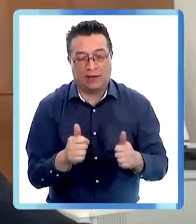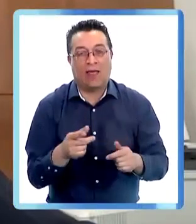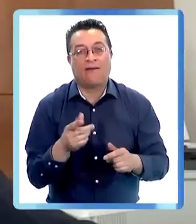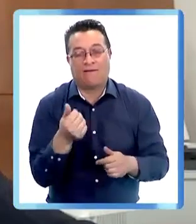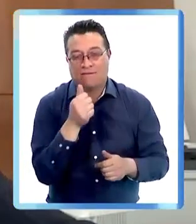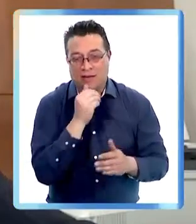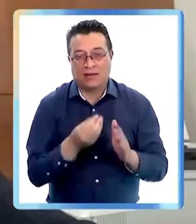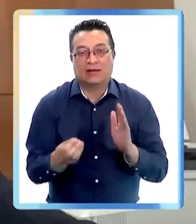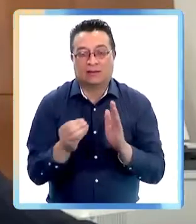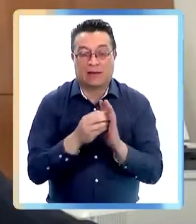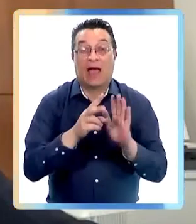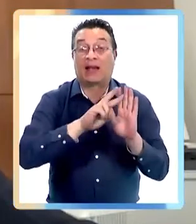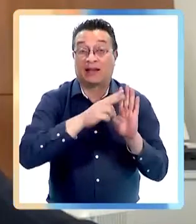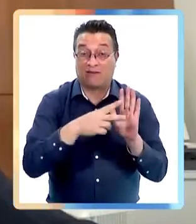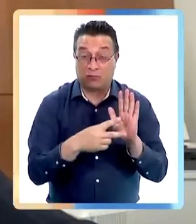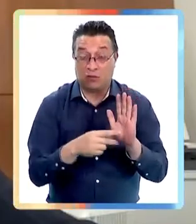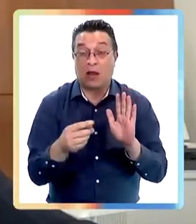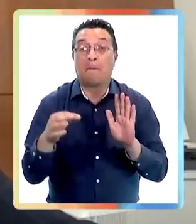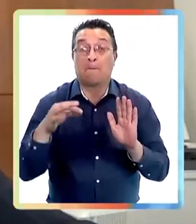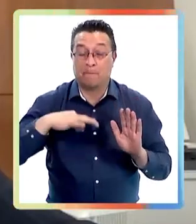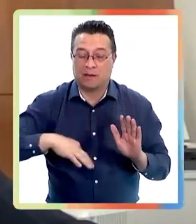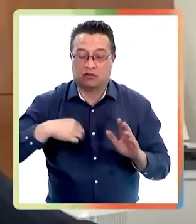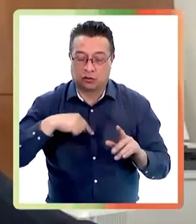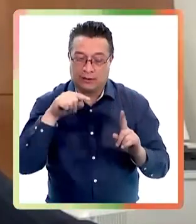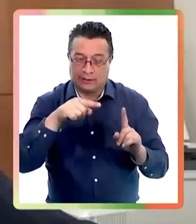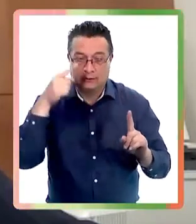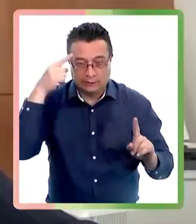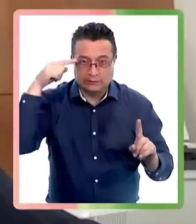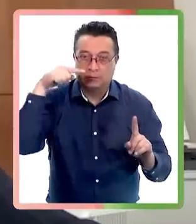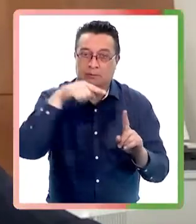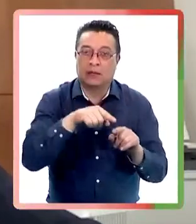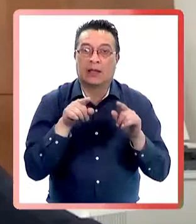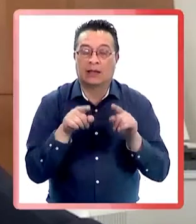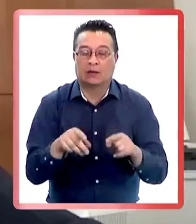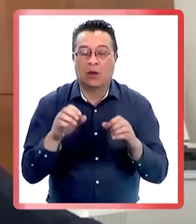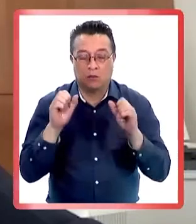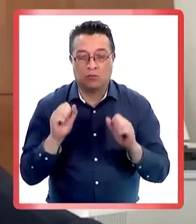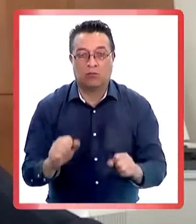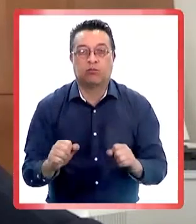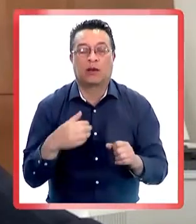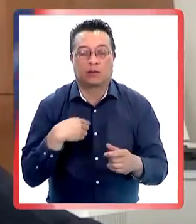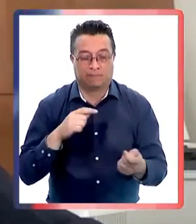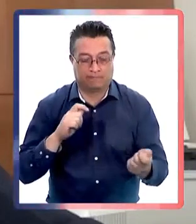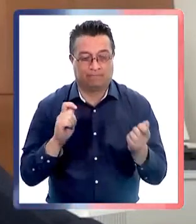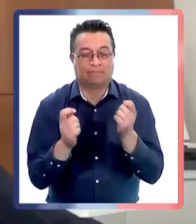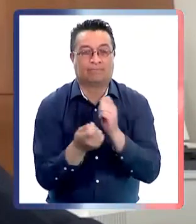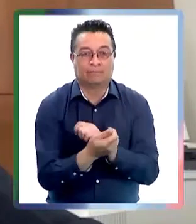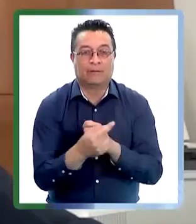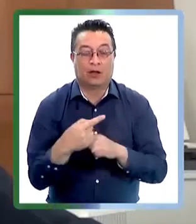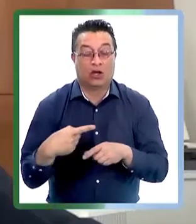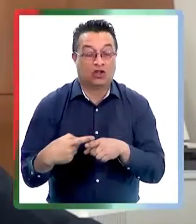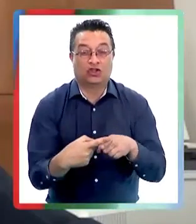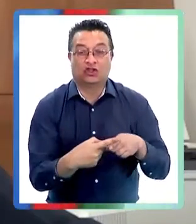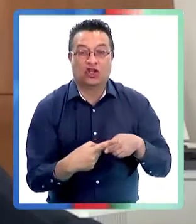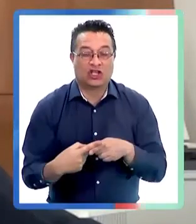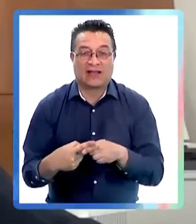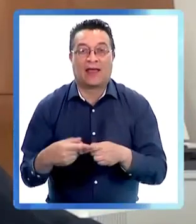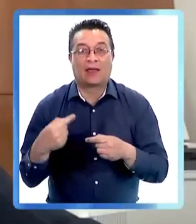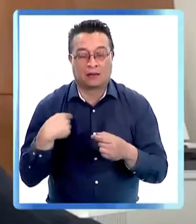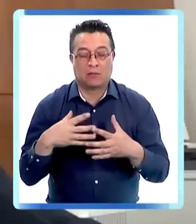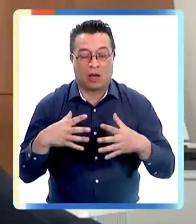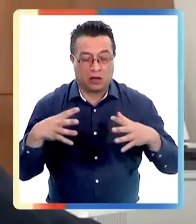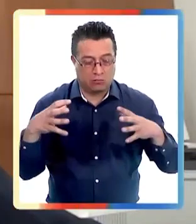que la reforma a las pensiones tiene ese enfoque, nos convoca a poder convertirnos en una sociedad que salga